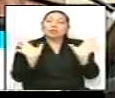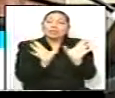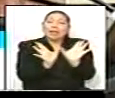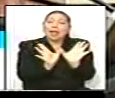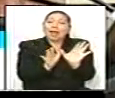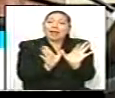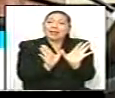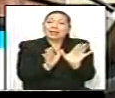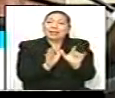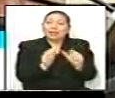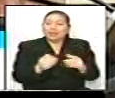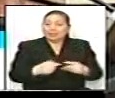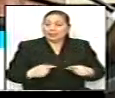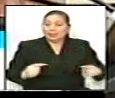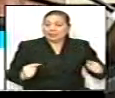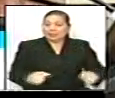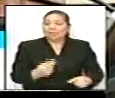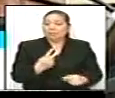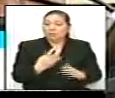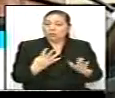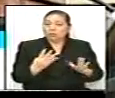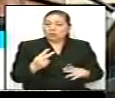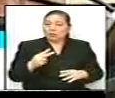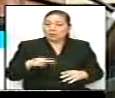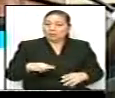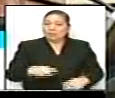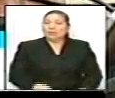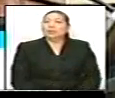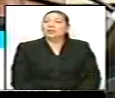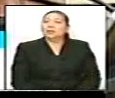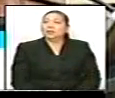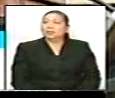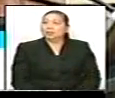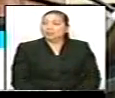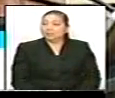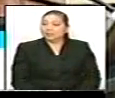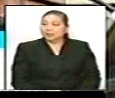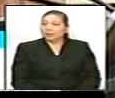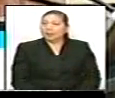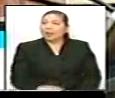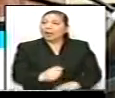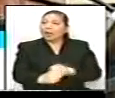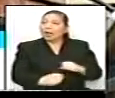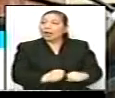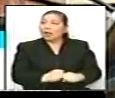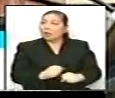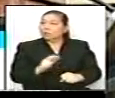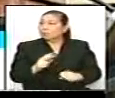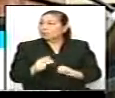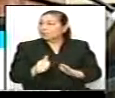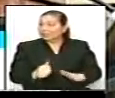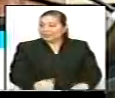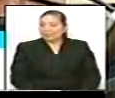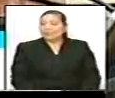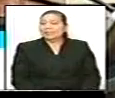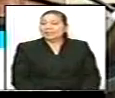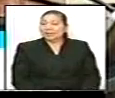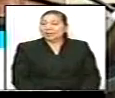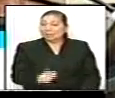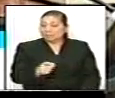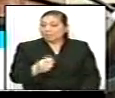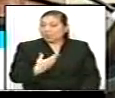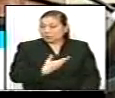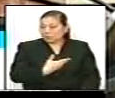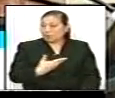de 28 kilómetros lineales. En el año 2006, el mismo